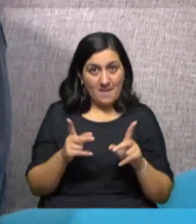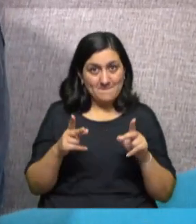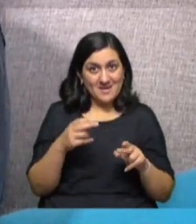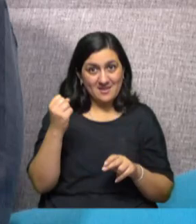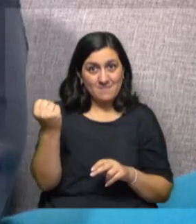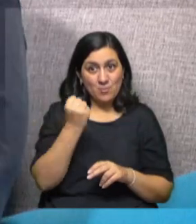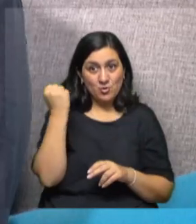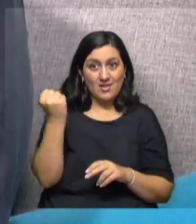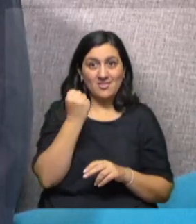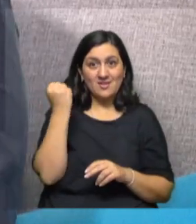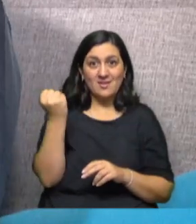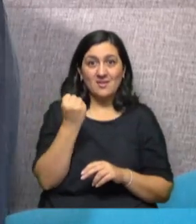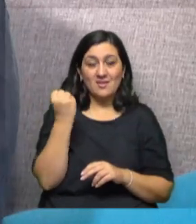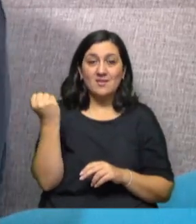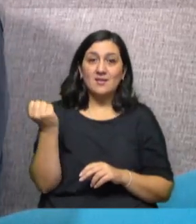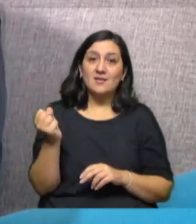importantísima